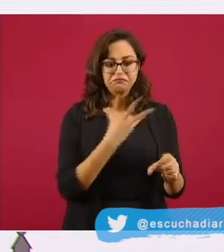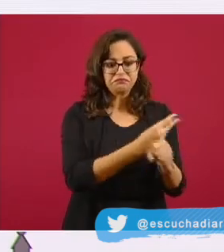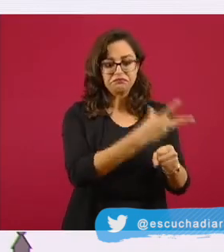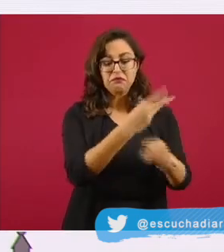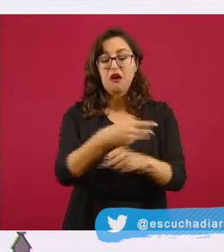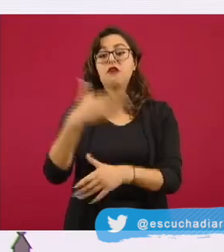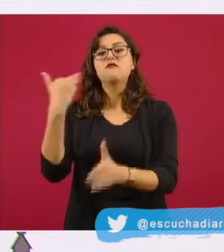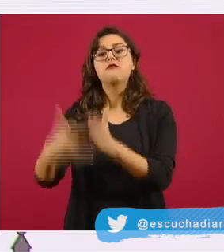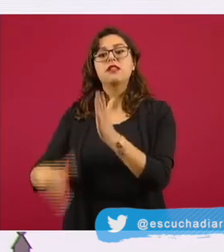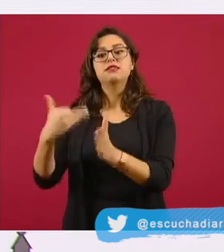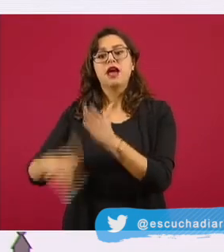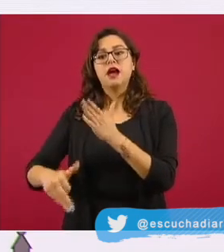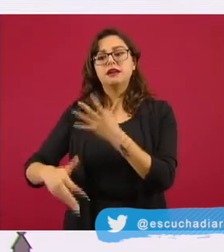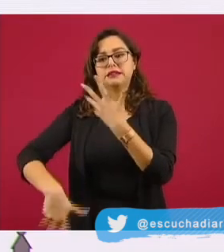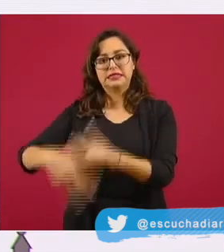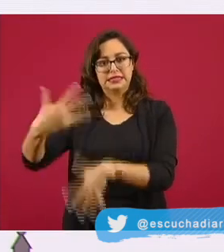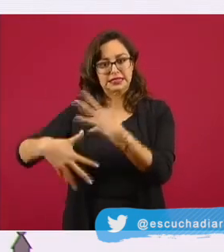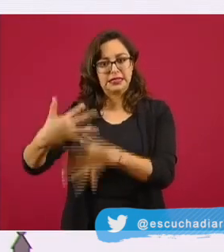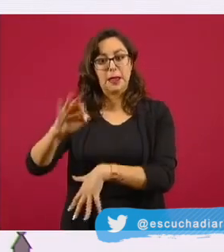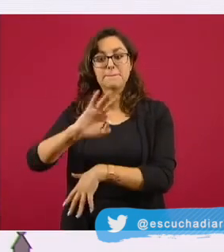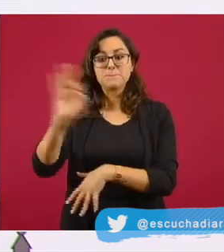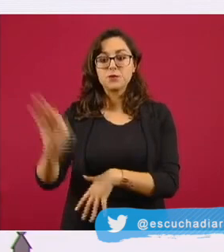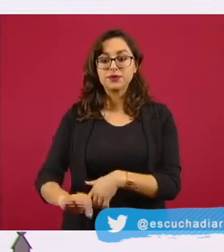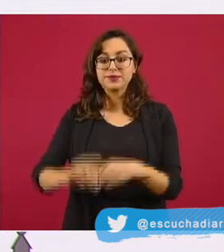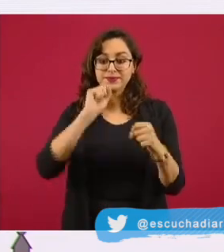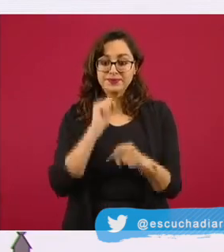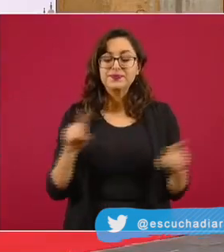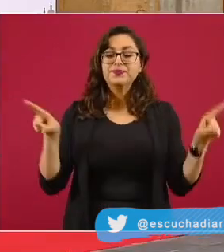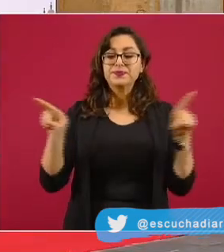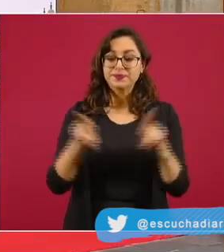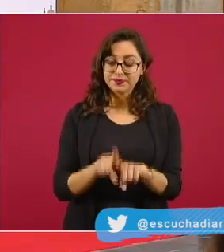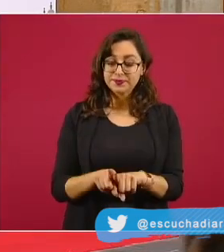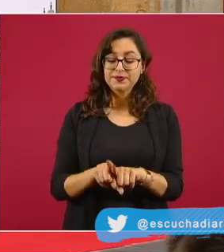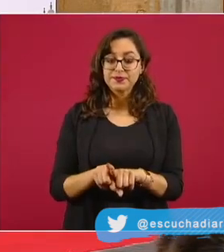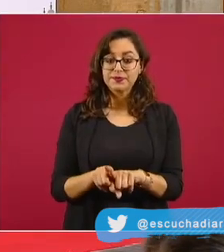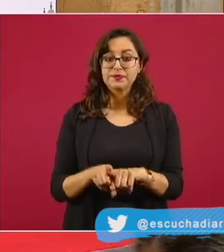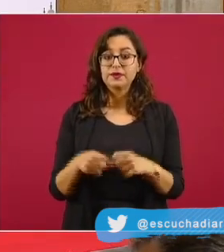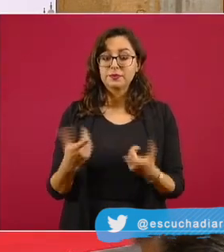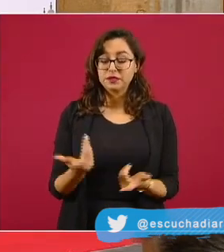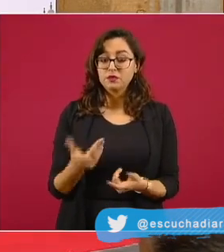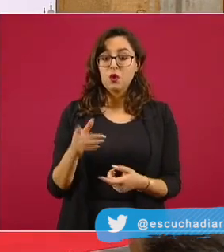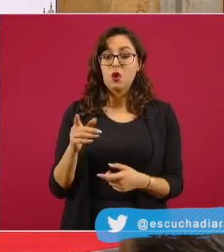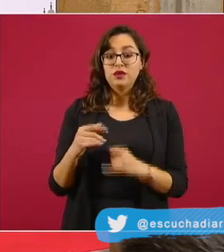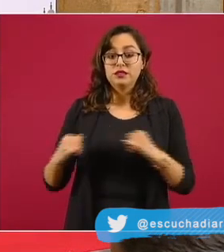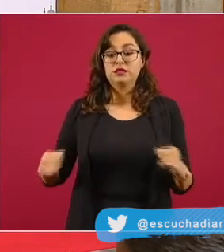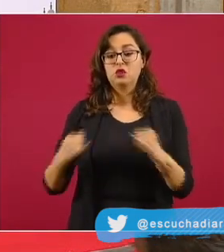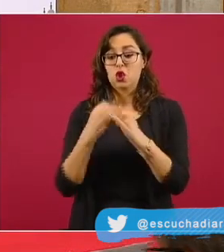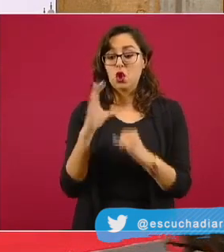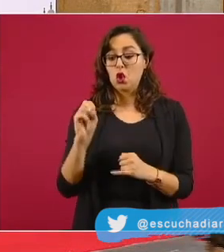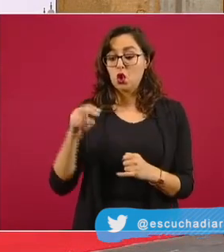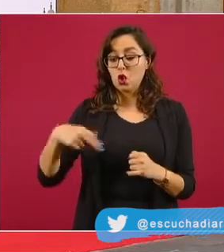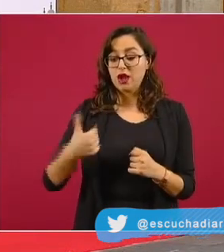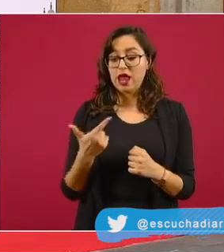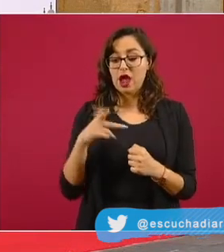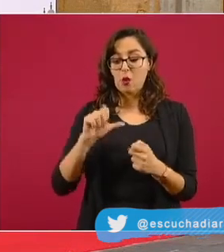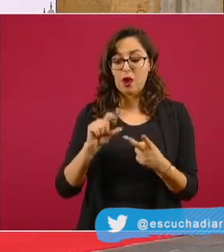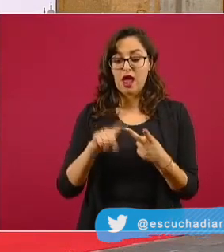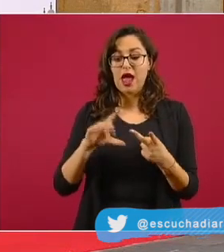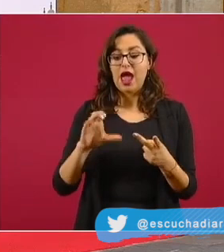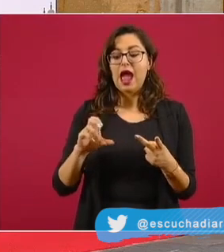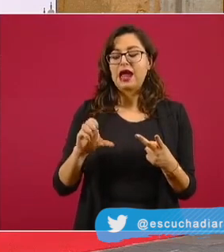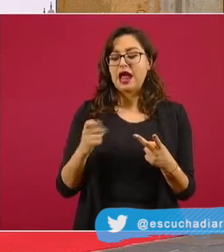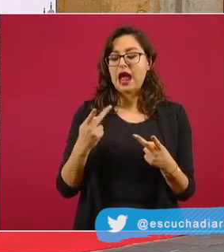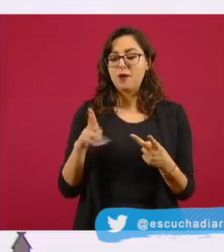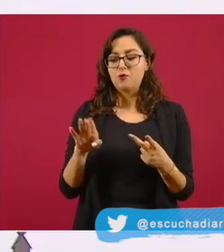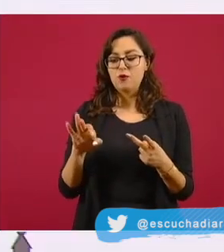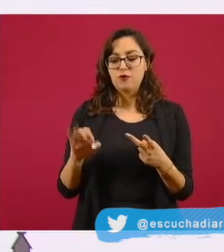15%. Se está limpiando de corrupción con agua, Capufe, el